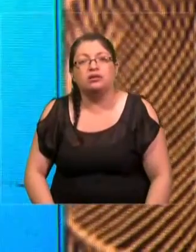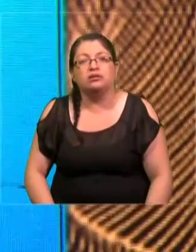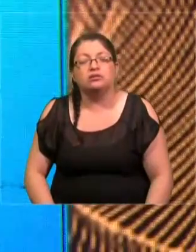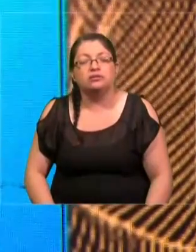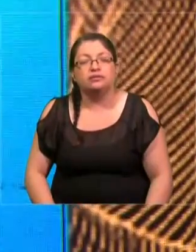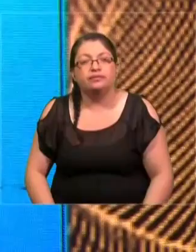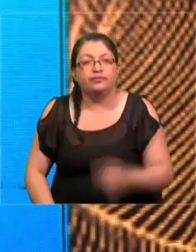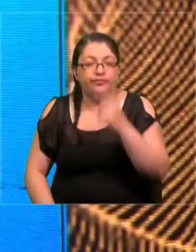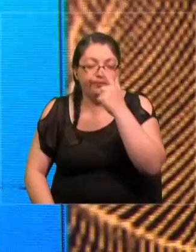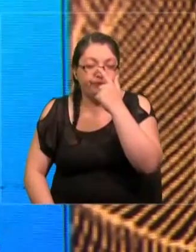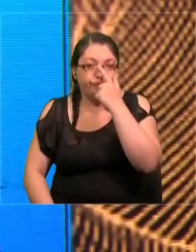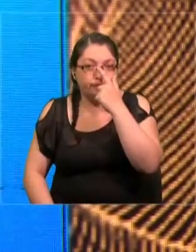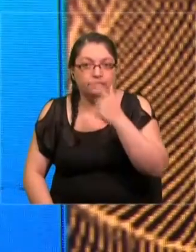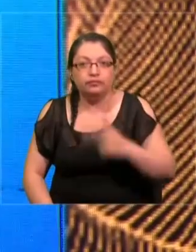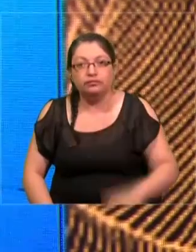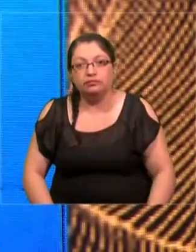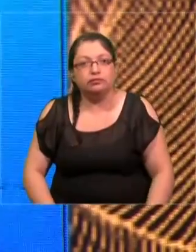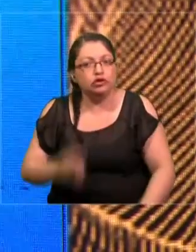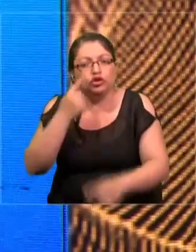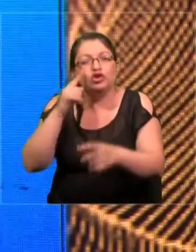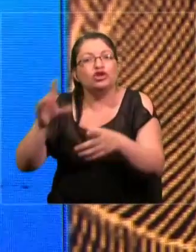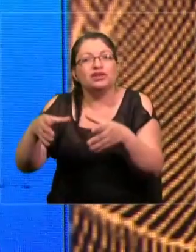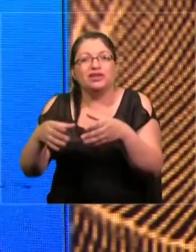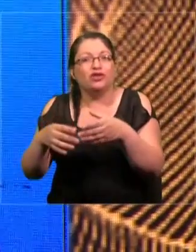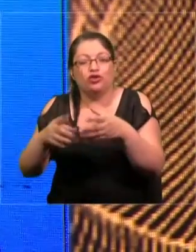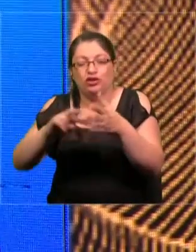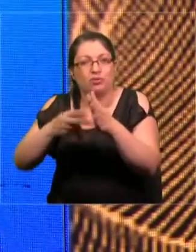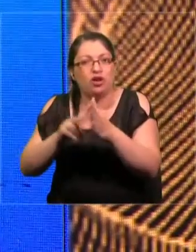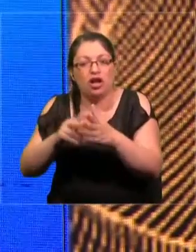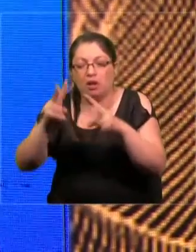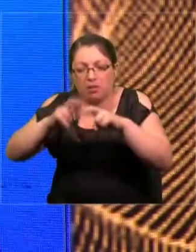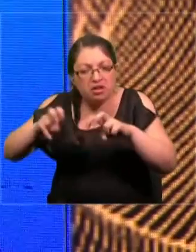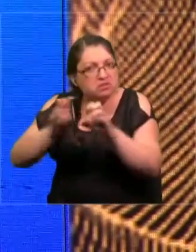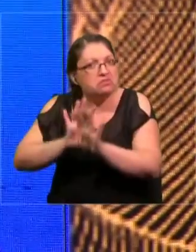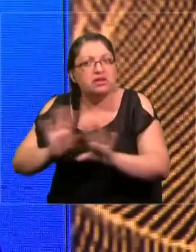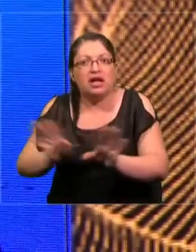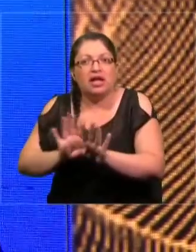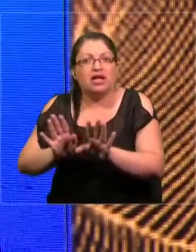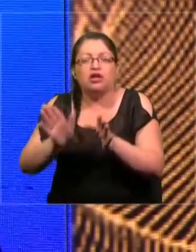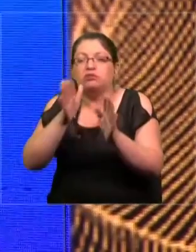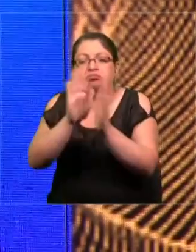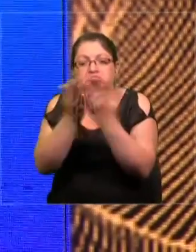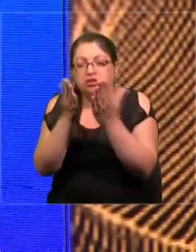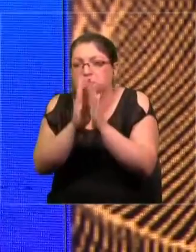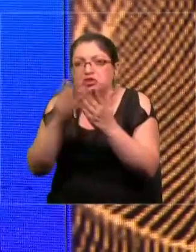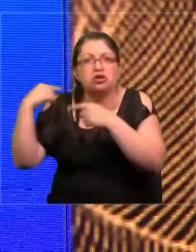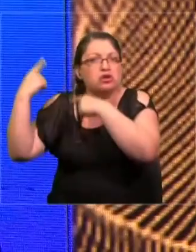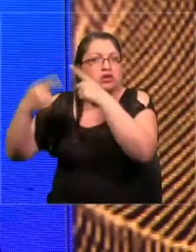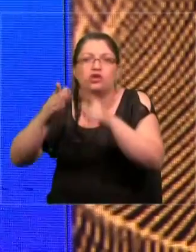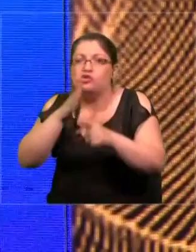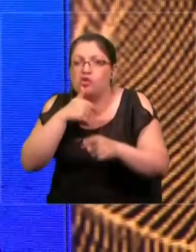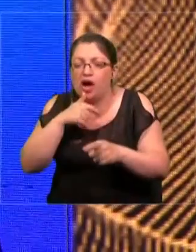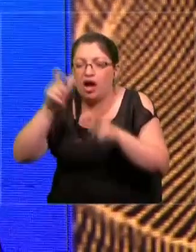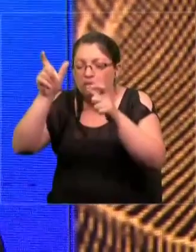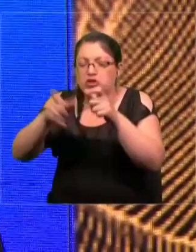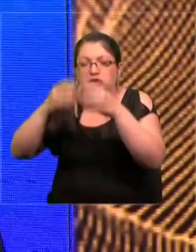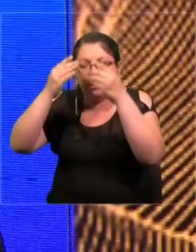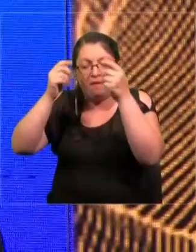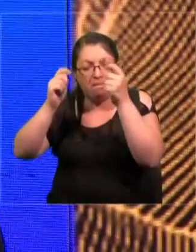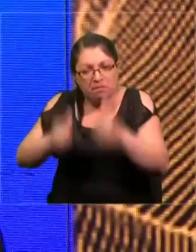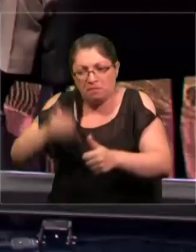mapuche, no se conoce, no se estudia, no tiene ni un libro de historia, no tiene ningún experto como el maestro